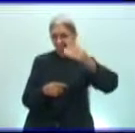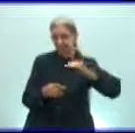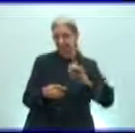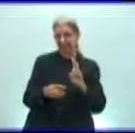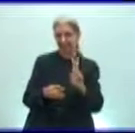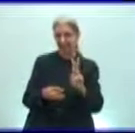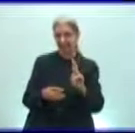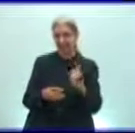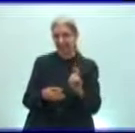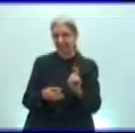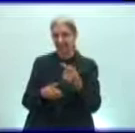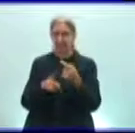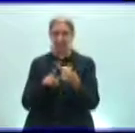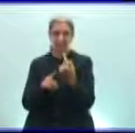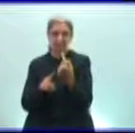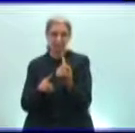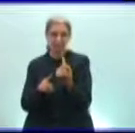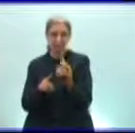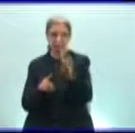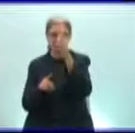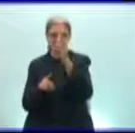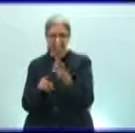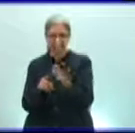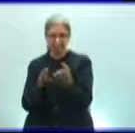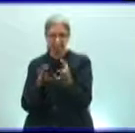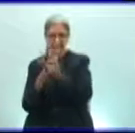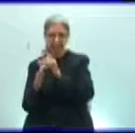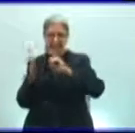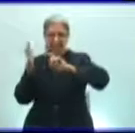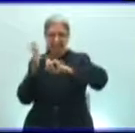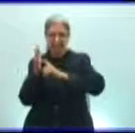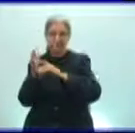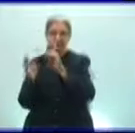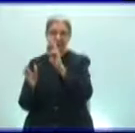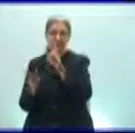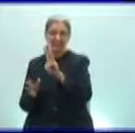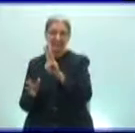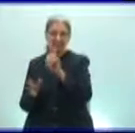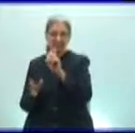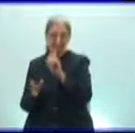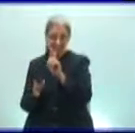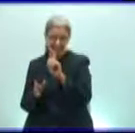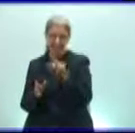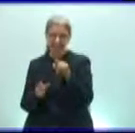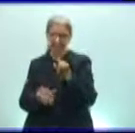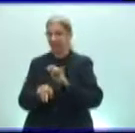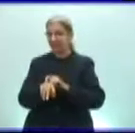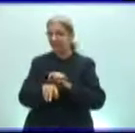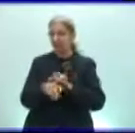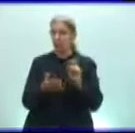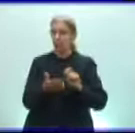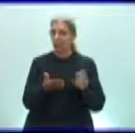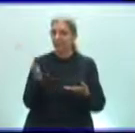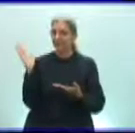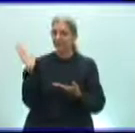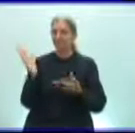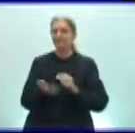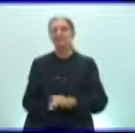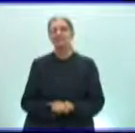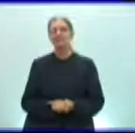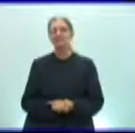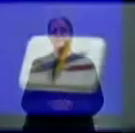y ahí quiere decir que estoy multiplicando cada uno de los sumandos por ese término. Un breve tiempo para que puedan copiar.